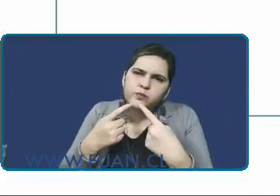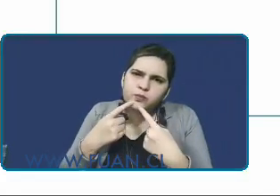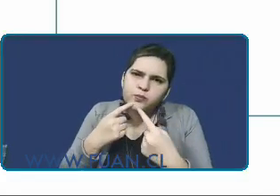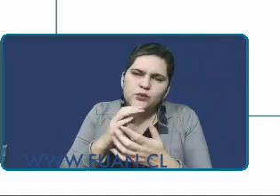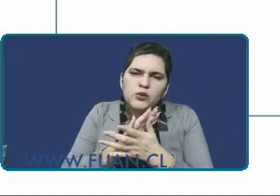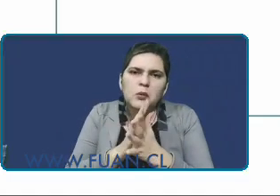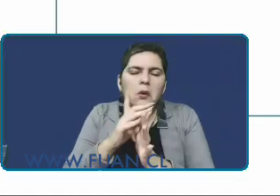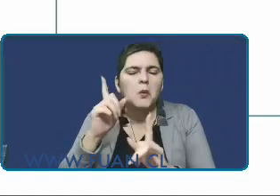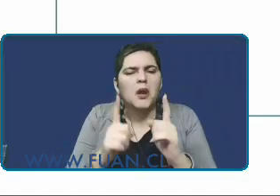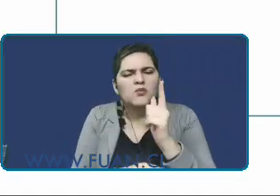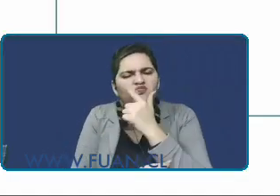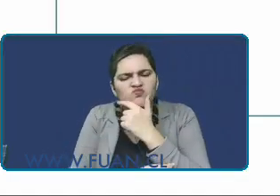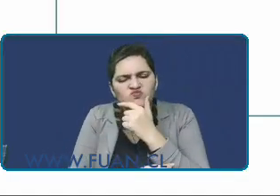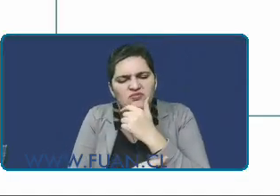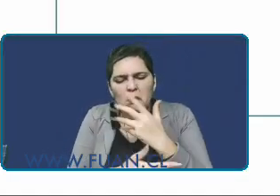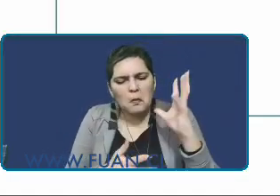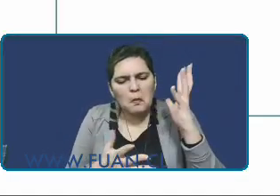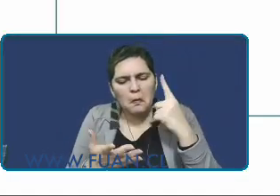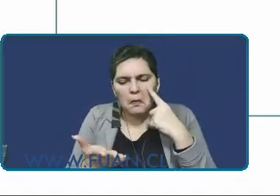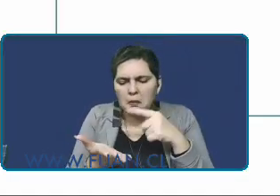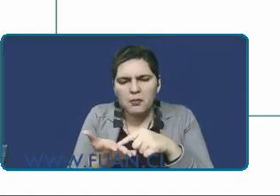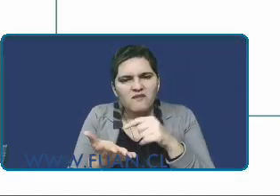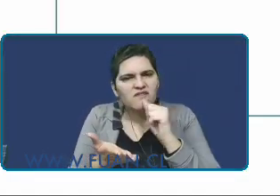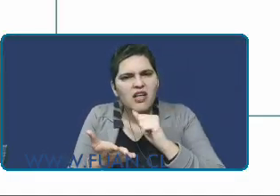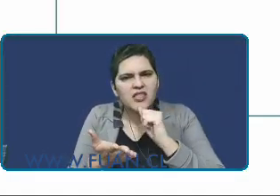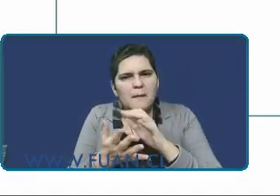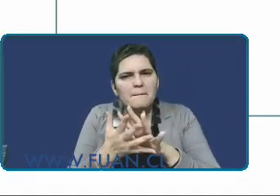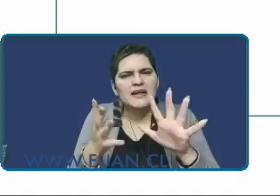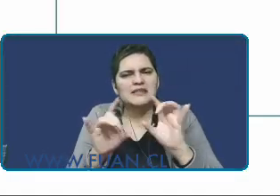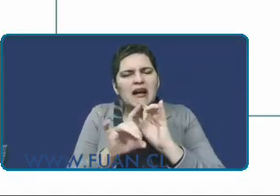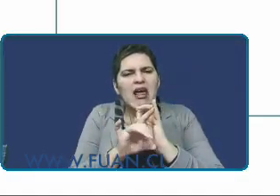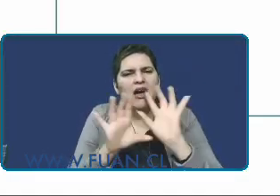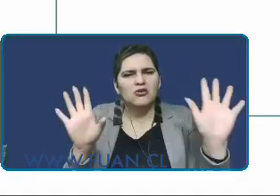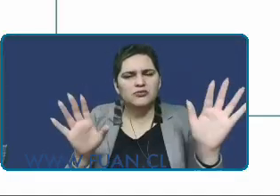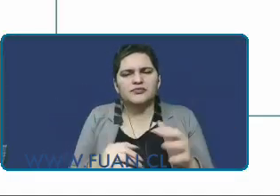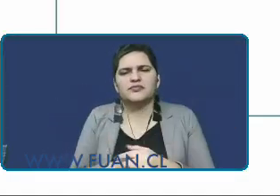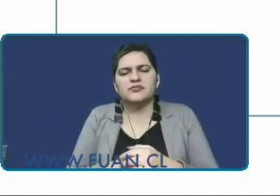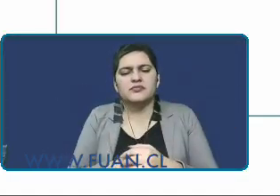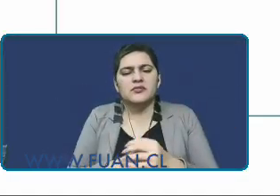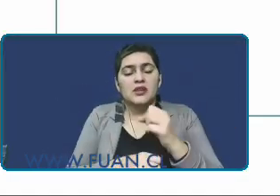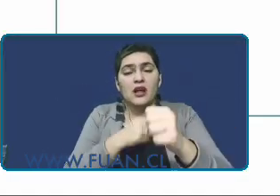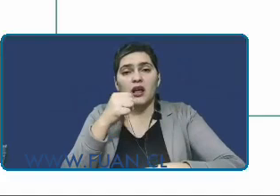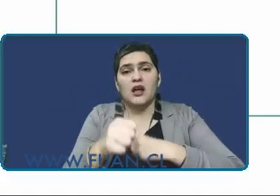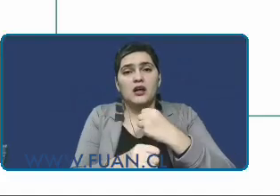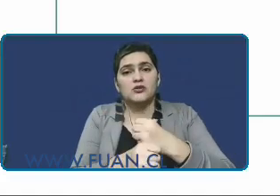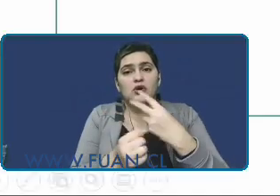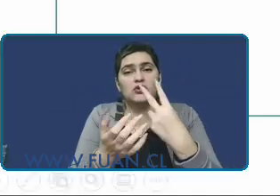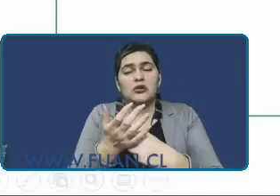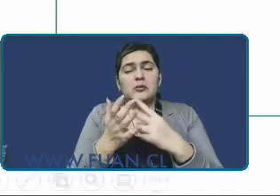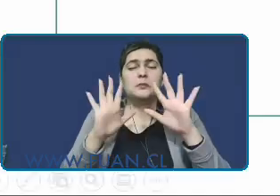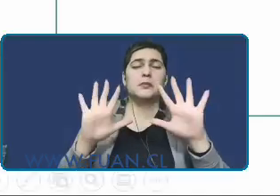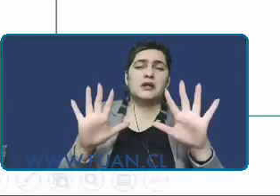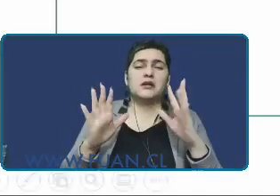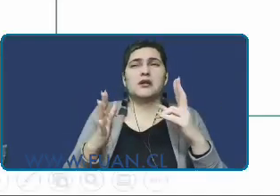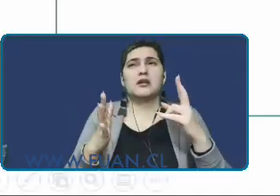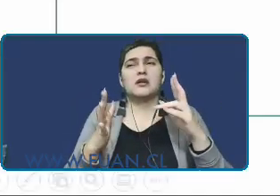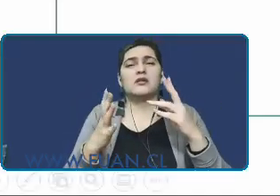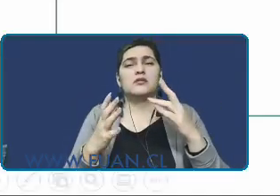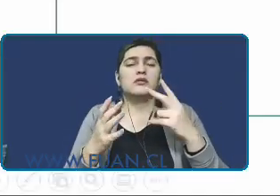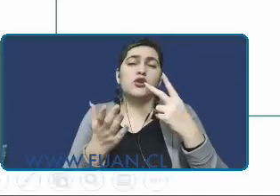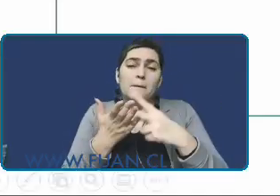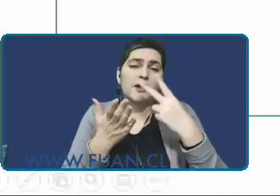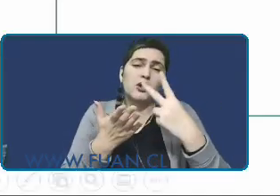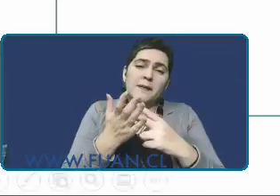¿ya? Y hasta el año 2000, por ejemplo, 2010, entre el 20 y el 70%